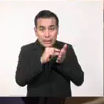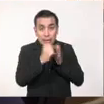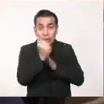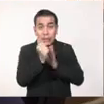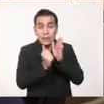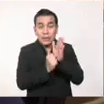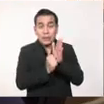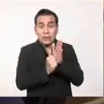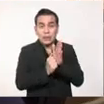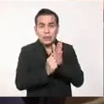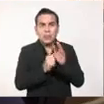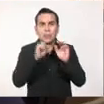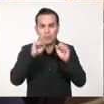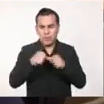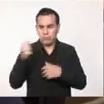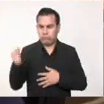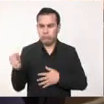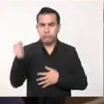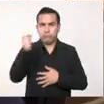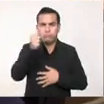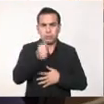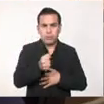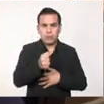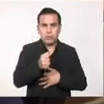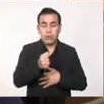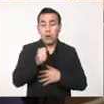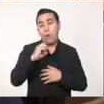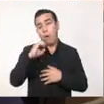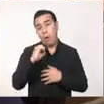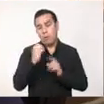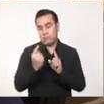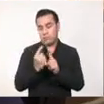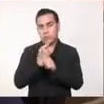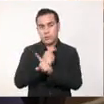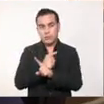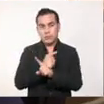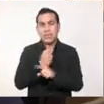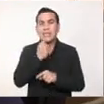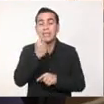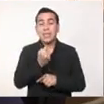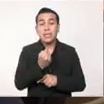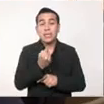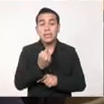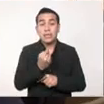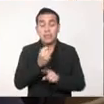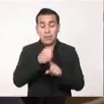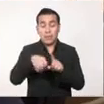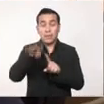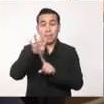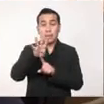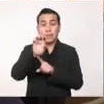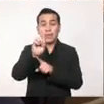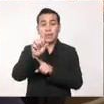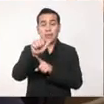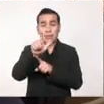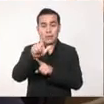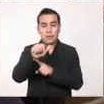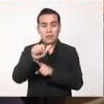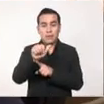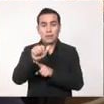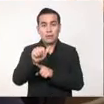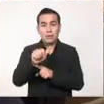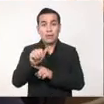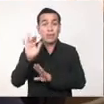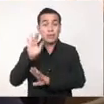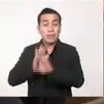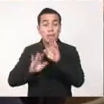textualmente de nombrar y de remover a los magistrados de la Sala de lo Constitucional. No les terminé la